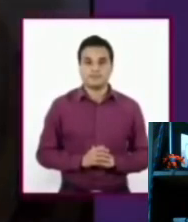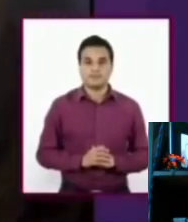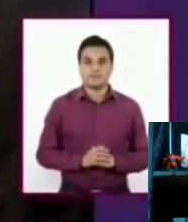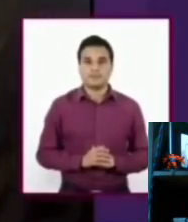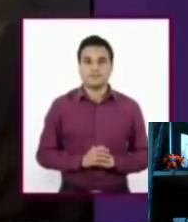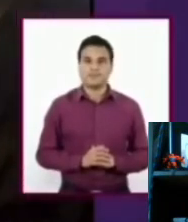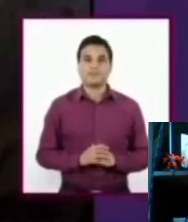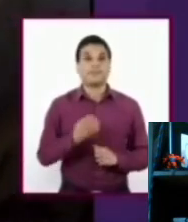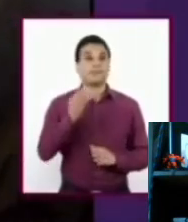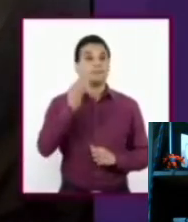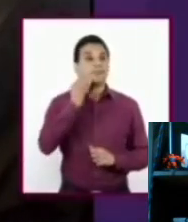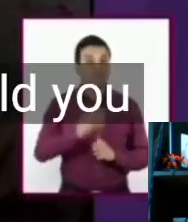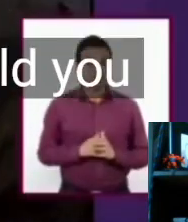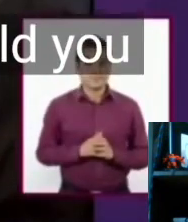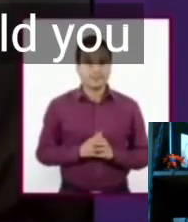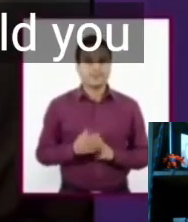michael